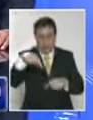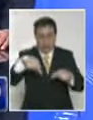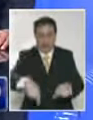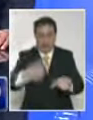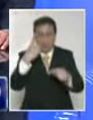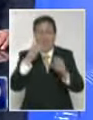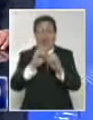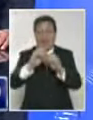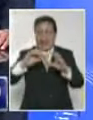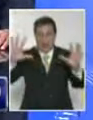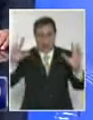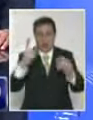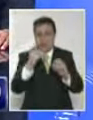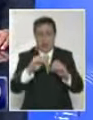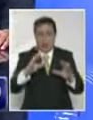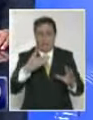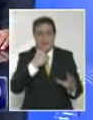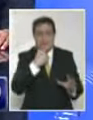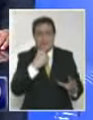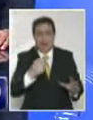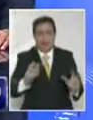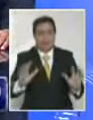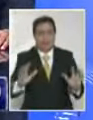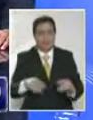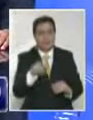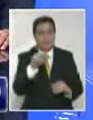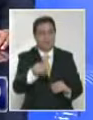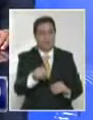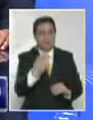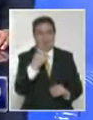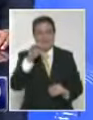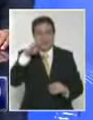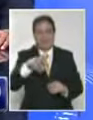muy claro. Mira, aquí cada uno sabe lo